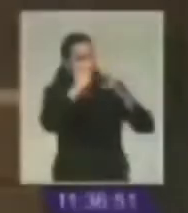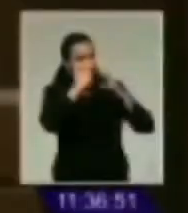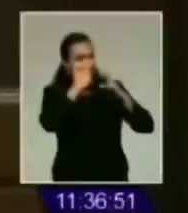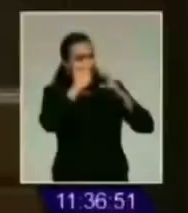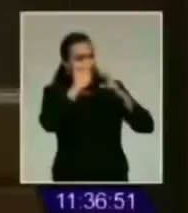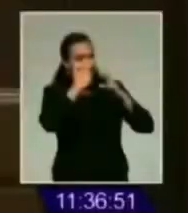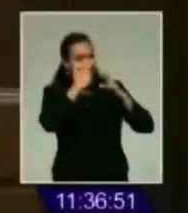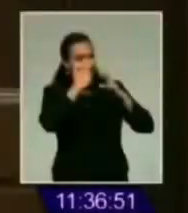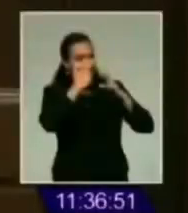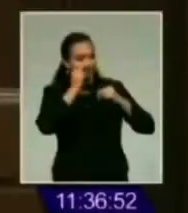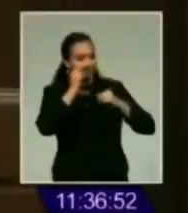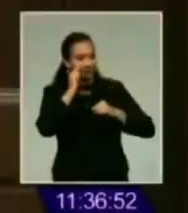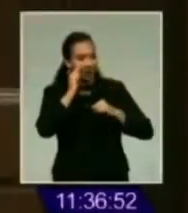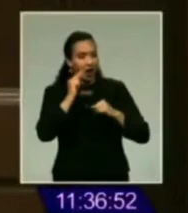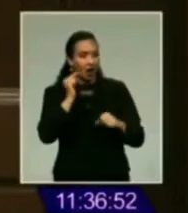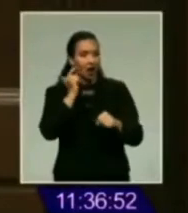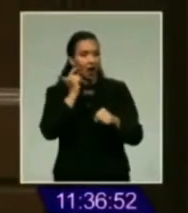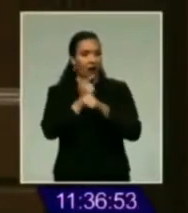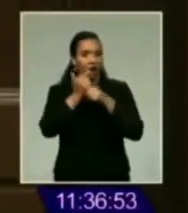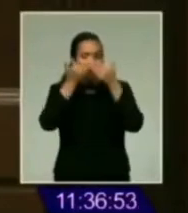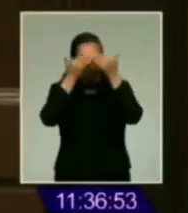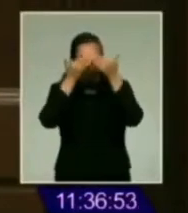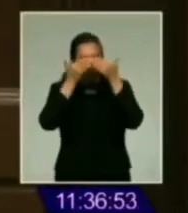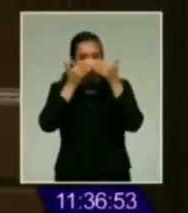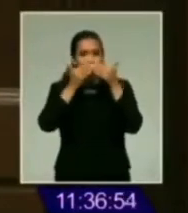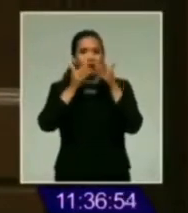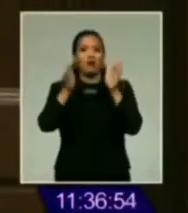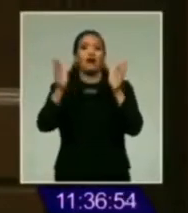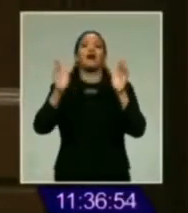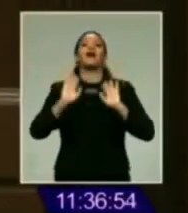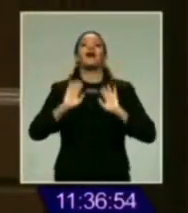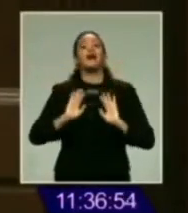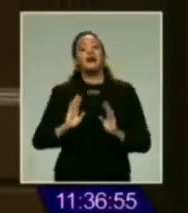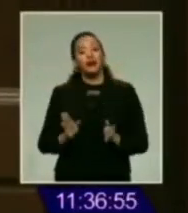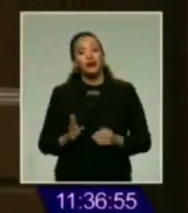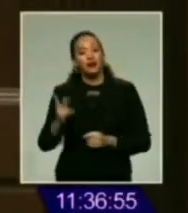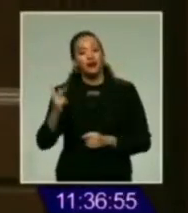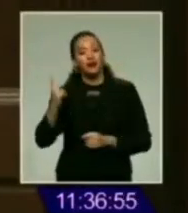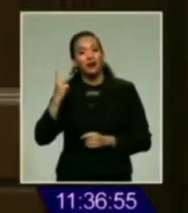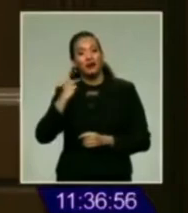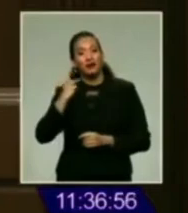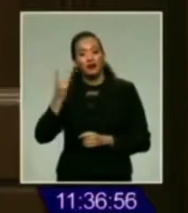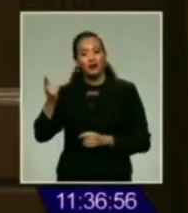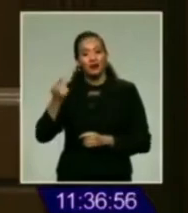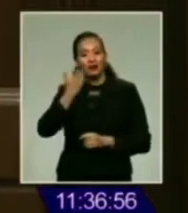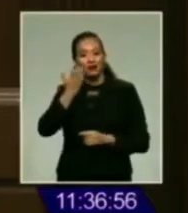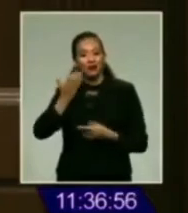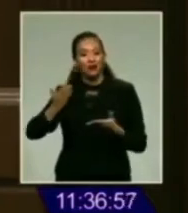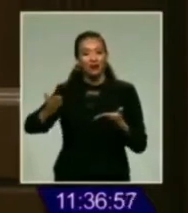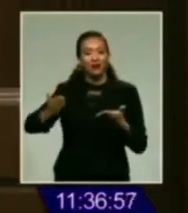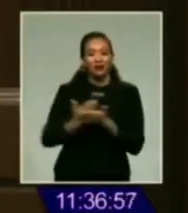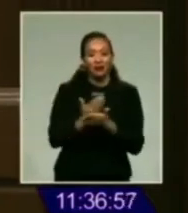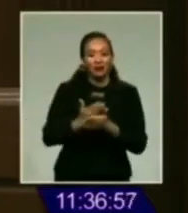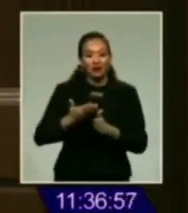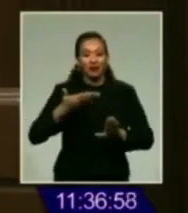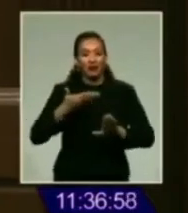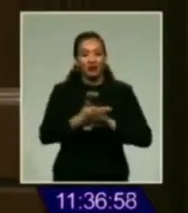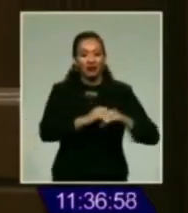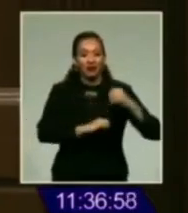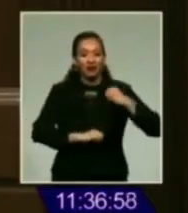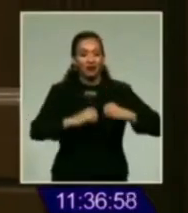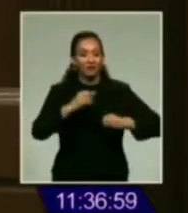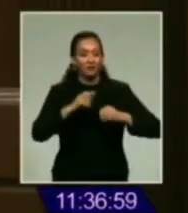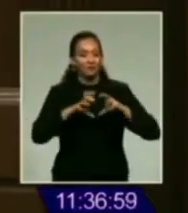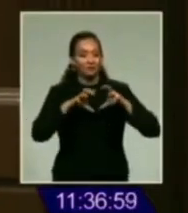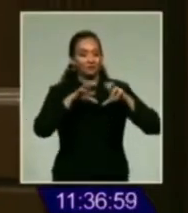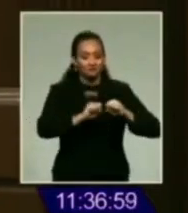Judicial. Cómo la campaña para la anulación de la autonomía del Poder Judicial Federal para